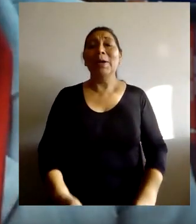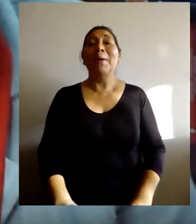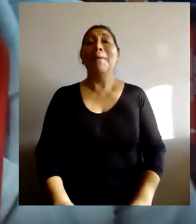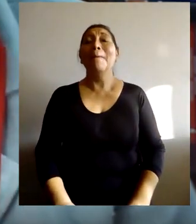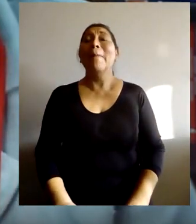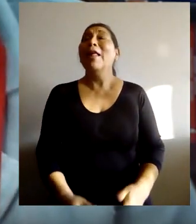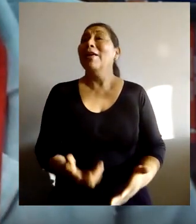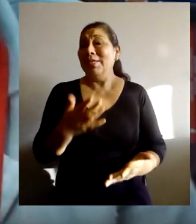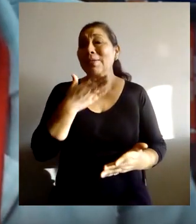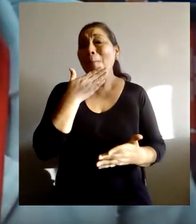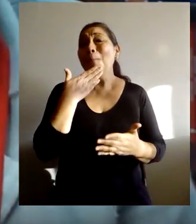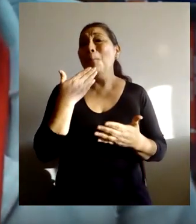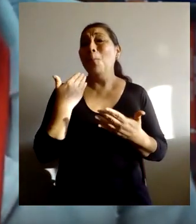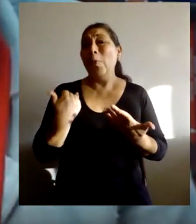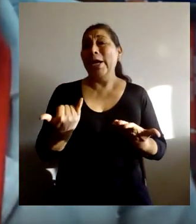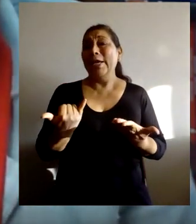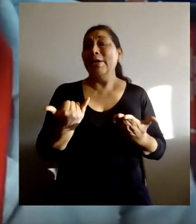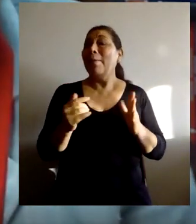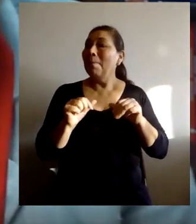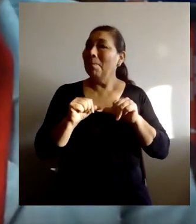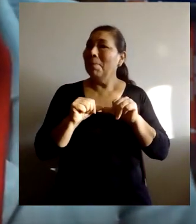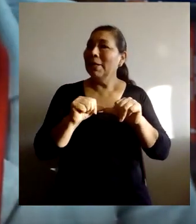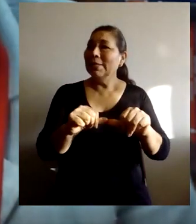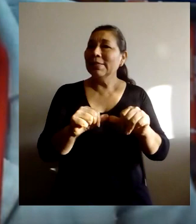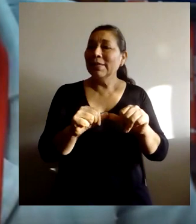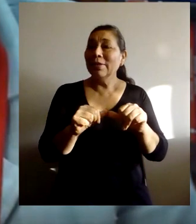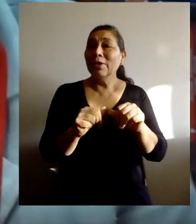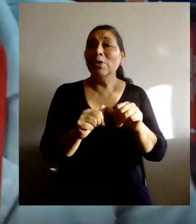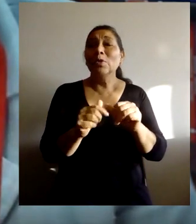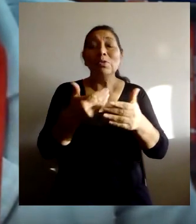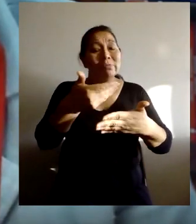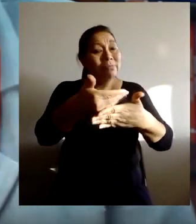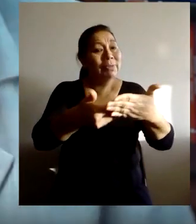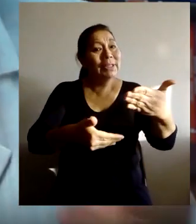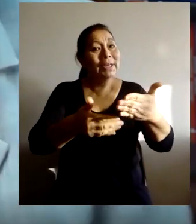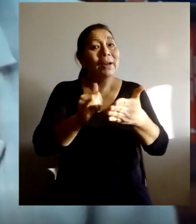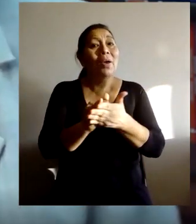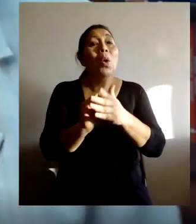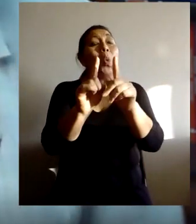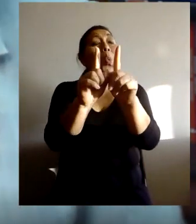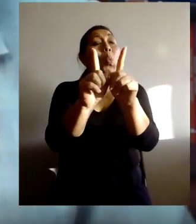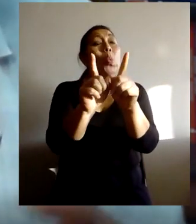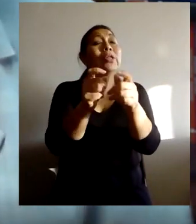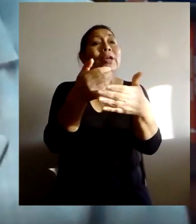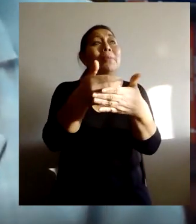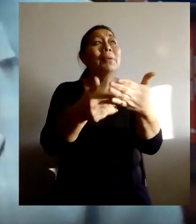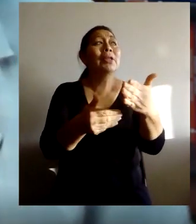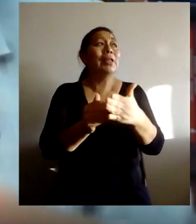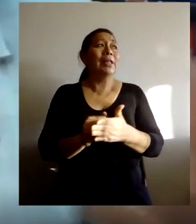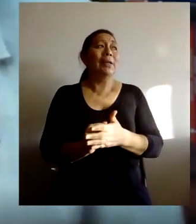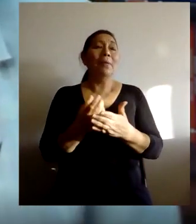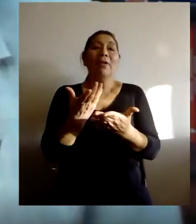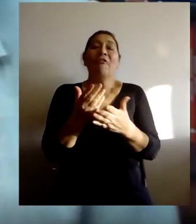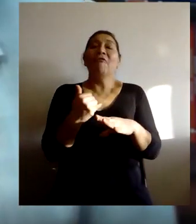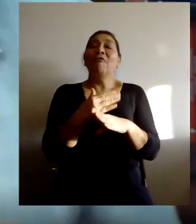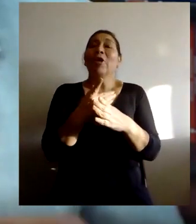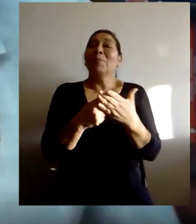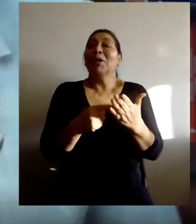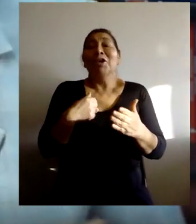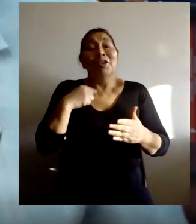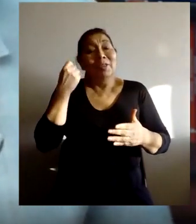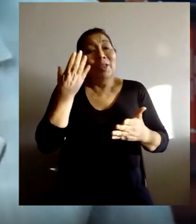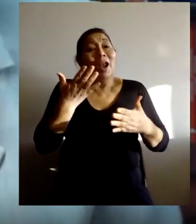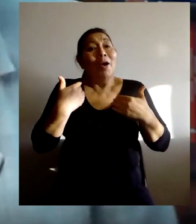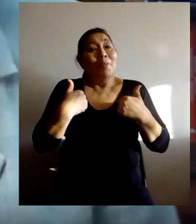la discusión. Entonces, sería bueno presentar el caso en su total magnitud y cuestionar los documentos en su total